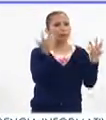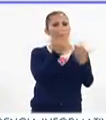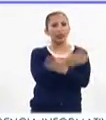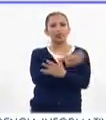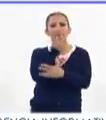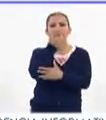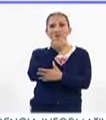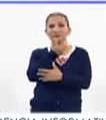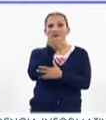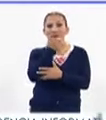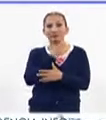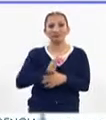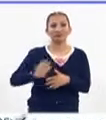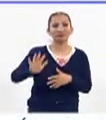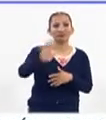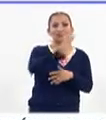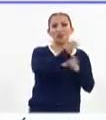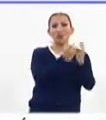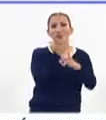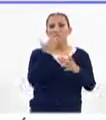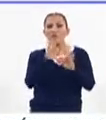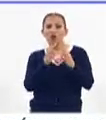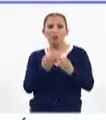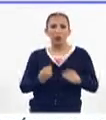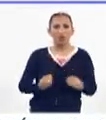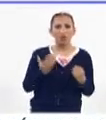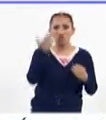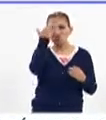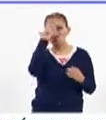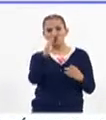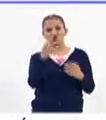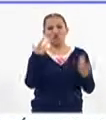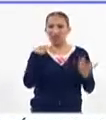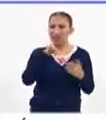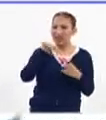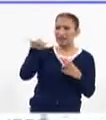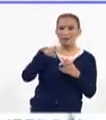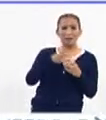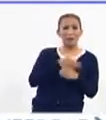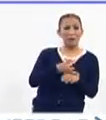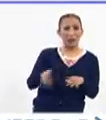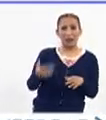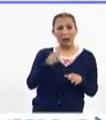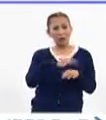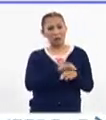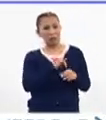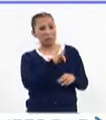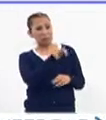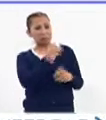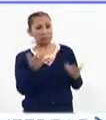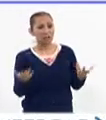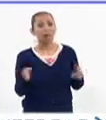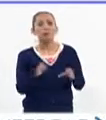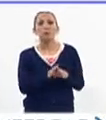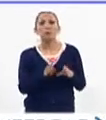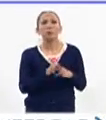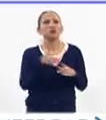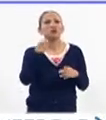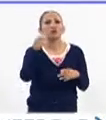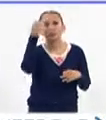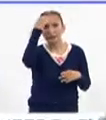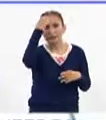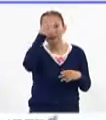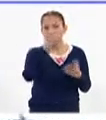tenerte que adaptar a toda una nueva dinámica que no conocías, lejos de tu familia, lejos de tus amigos. ¿Cómo fue